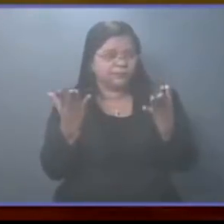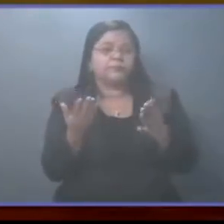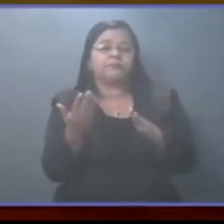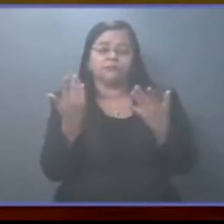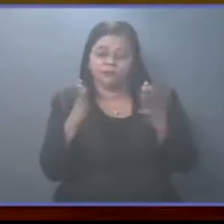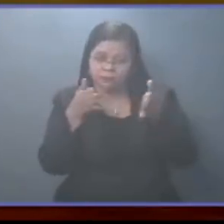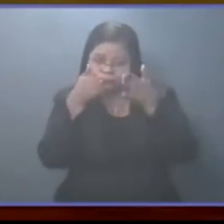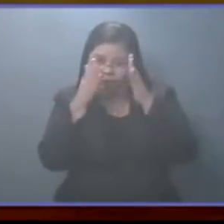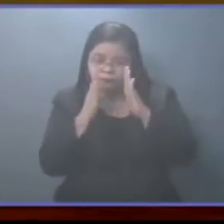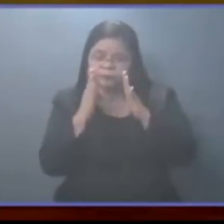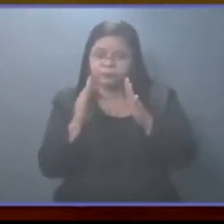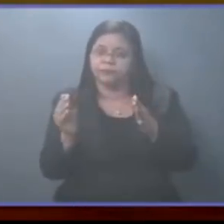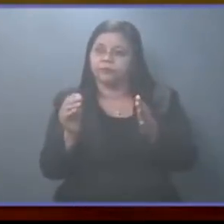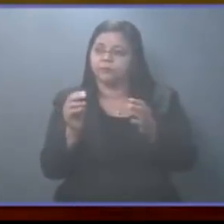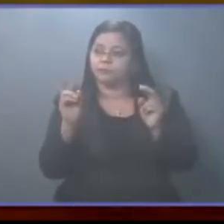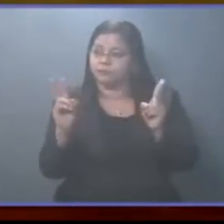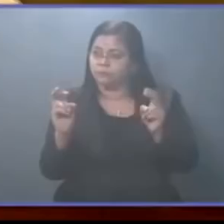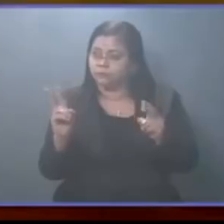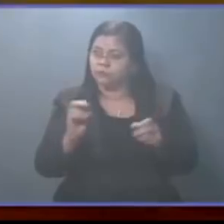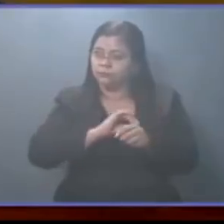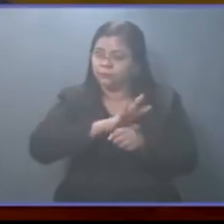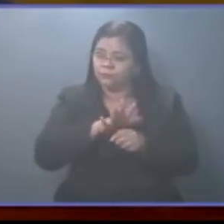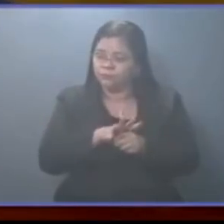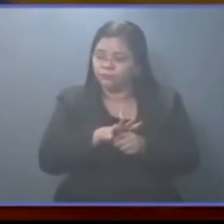atención a la pandemia legislatura